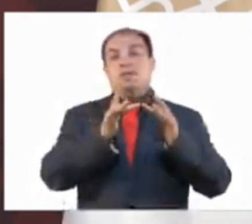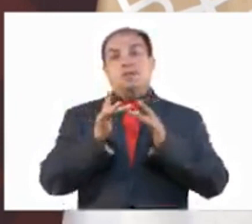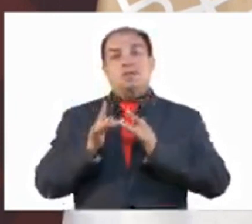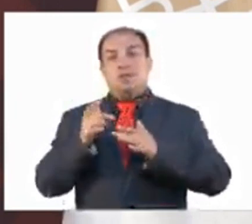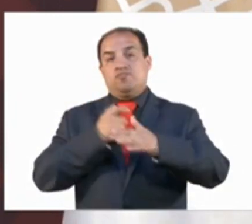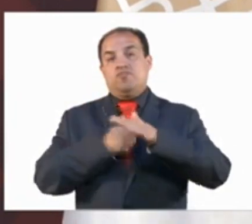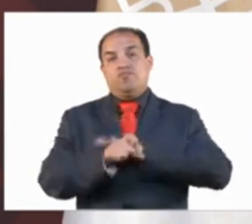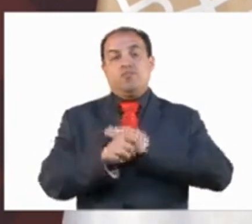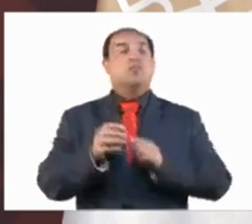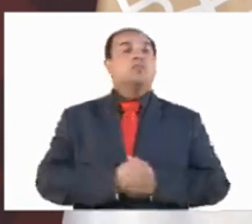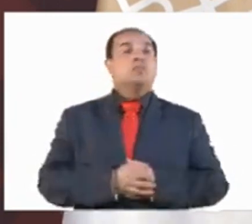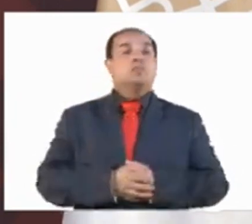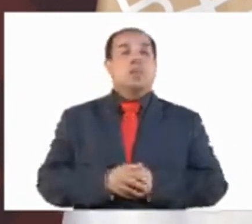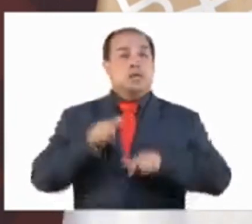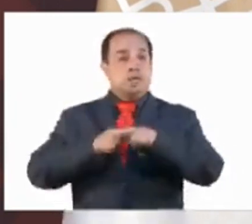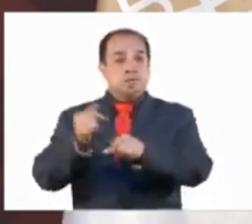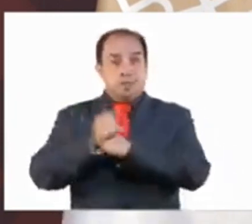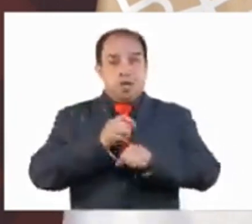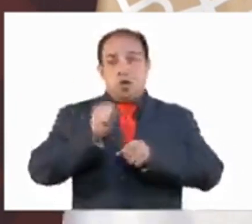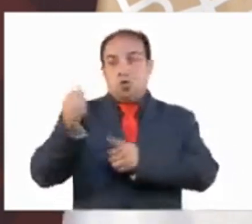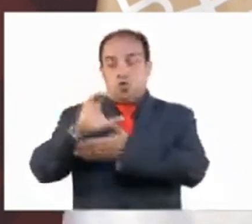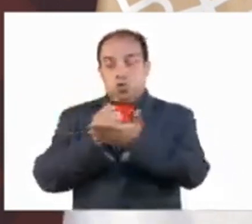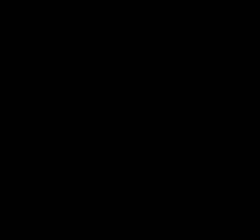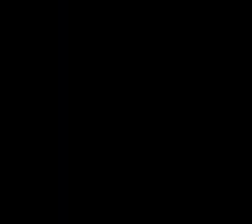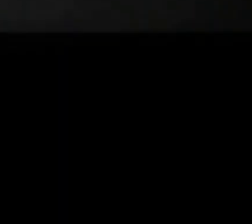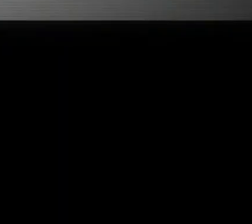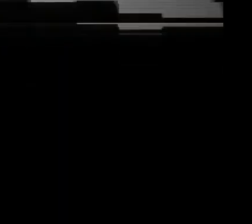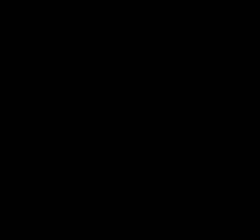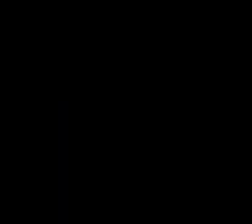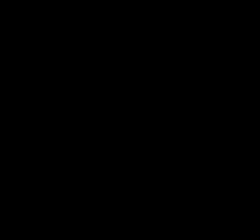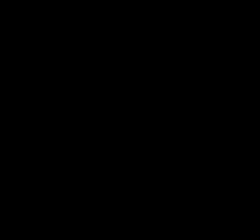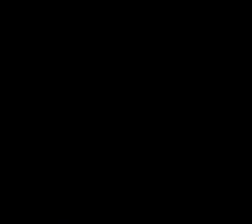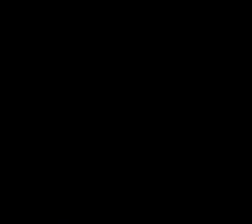estamos y seguimos investigando algunos otros contratos que pudiera haber habido